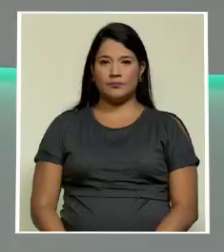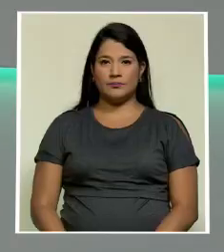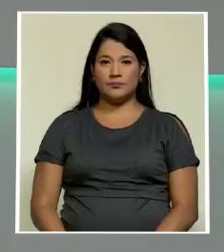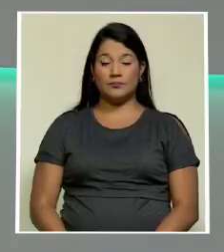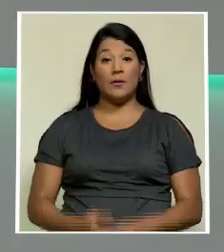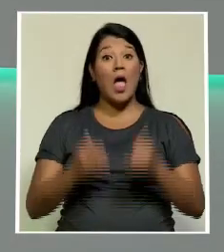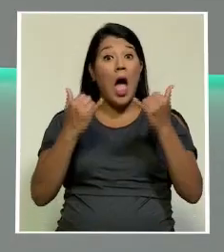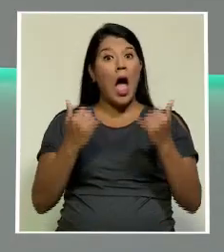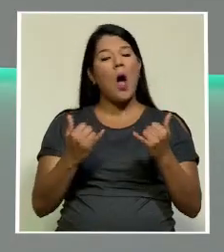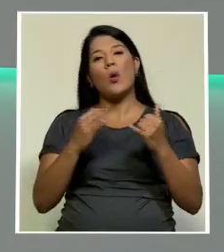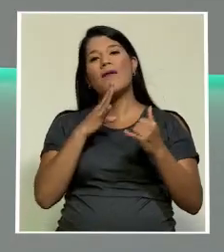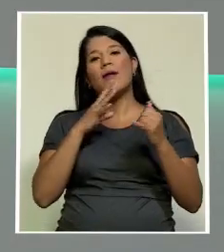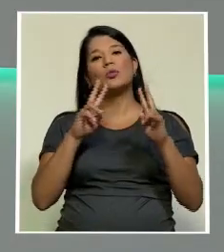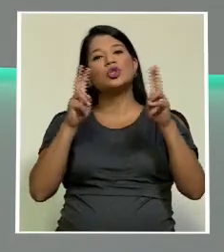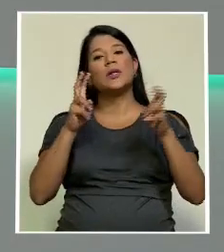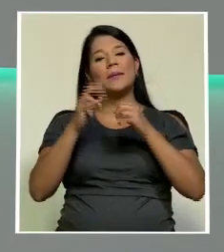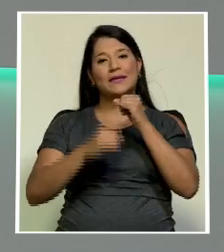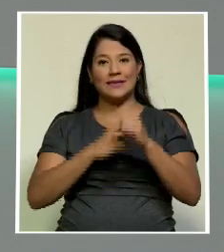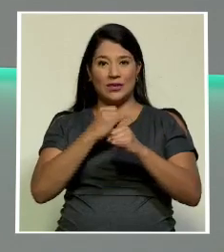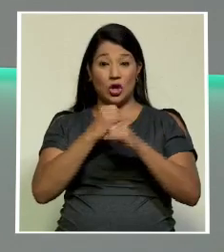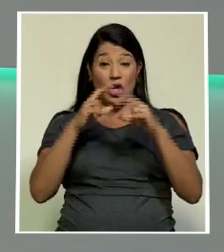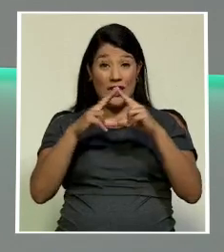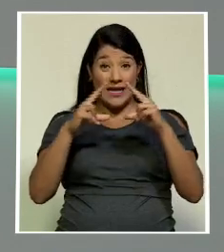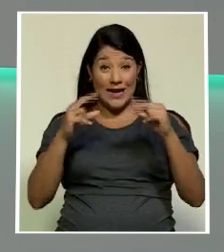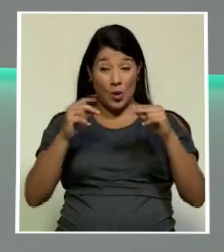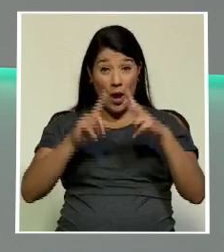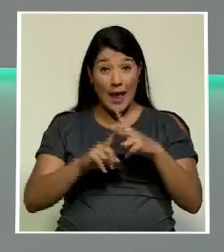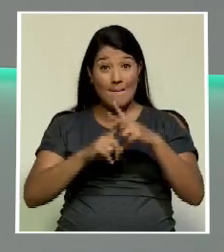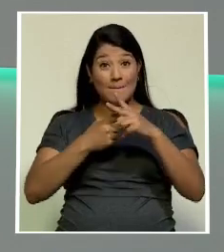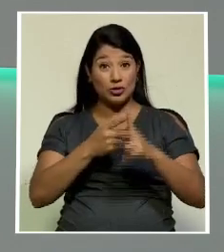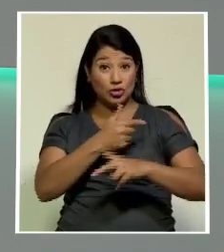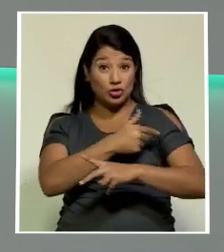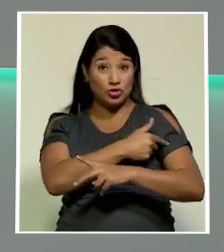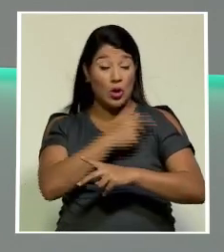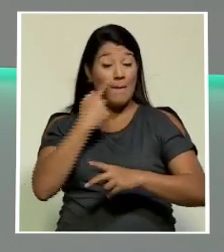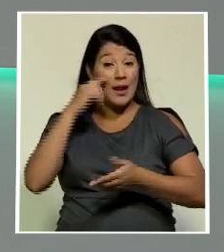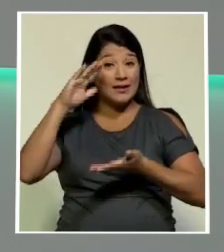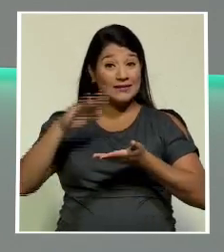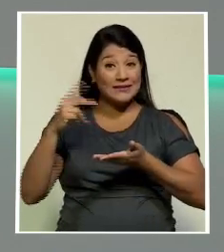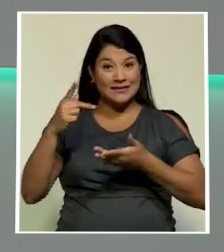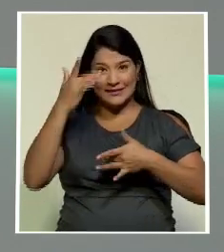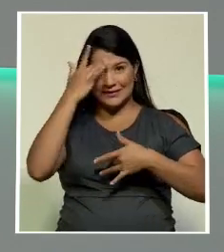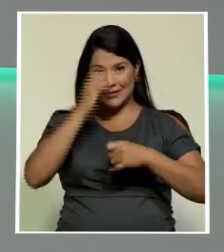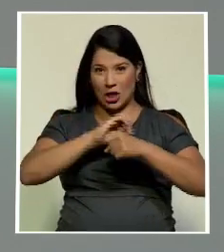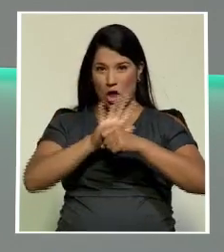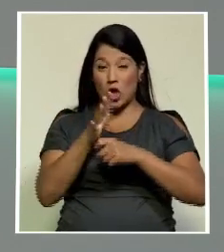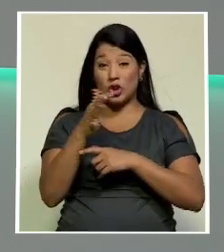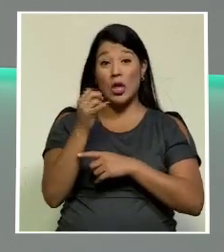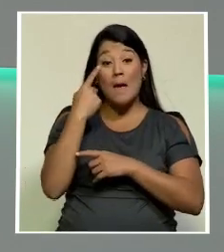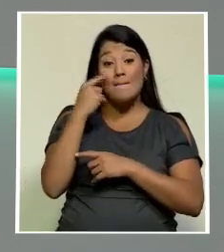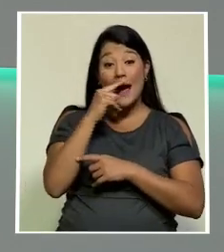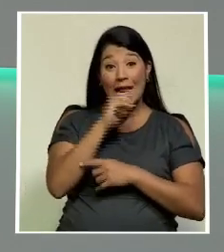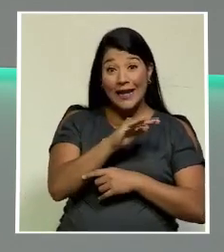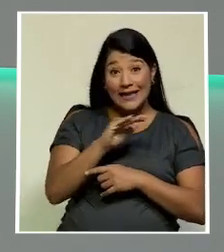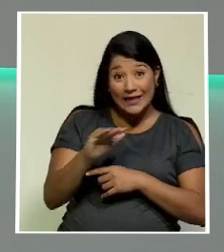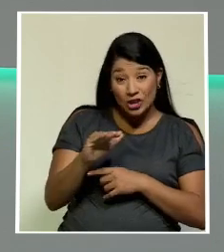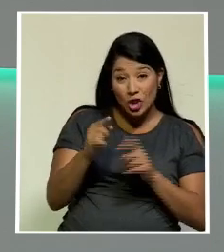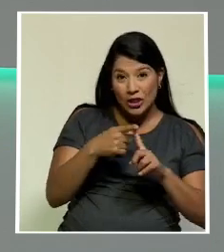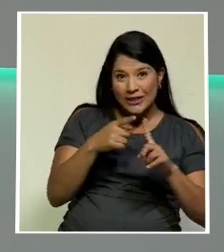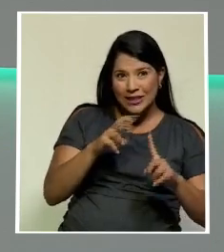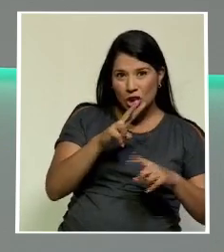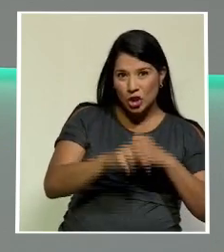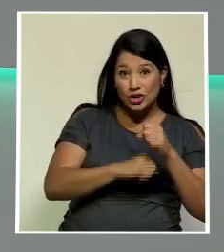Vamos de inmediato al ámbito internacional. Nicaragua comenzó a inmunizar contra el COVID-19 a niños desde los 2 años con vacunas cubanas y a mayores